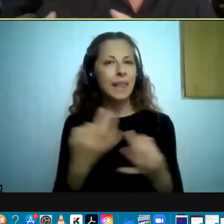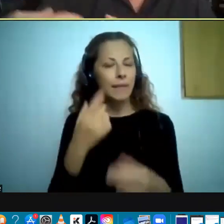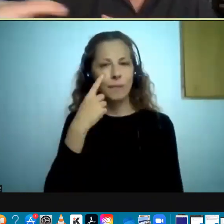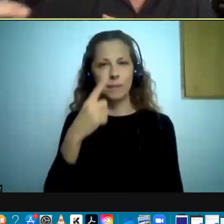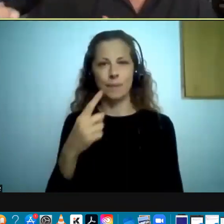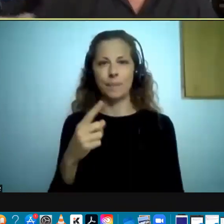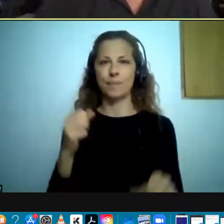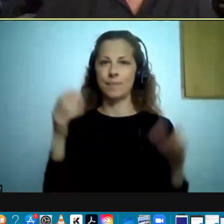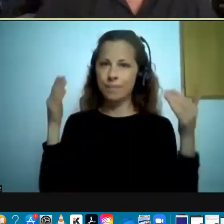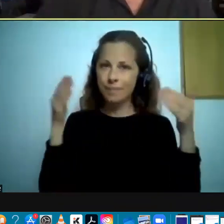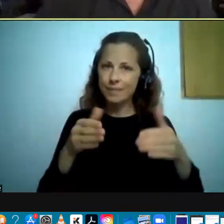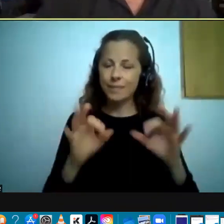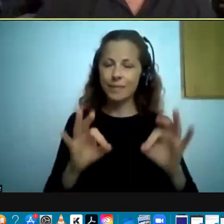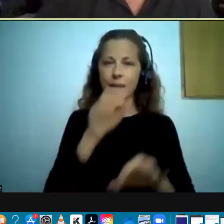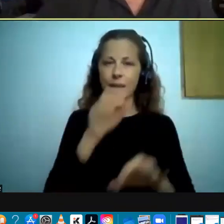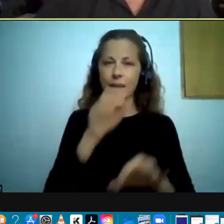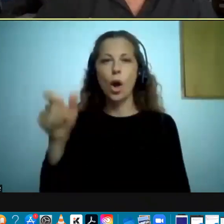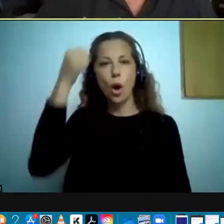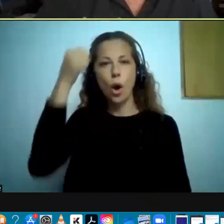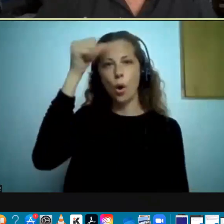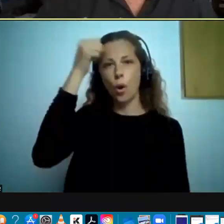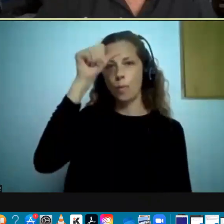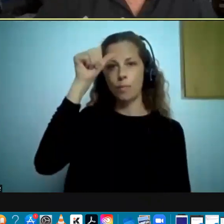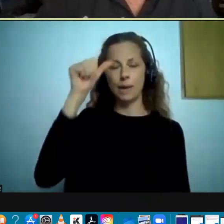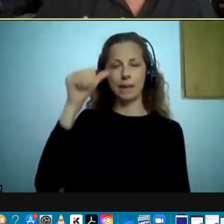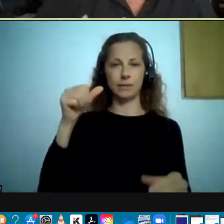trabajar para que los hombres rompan con todo